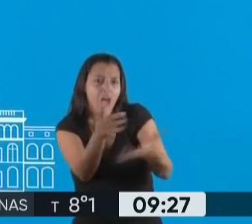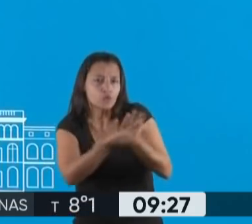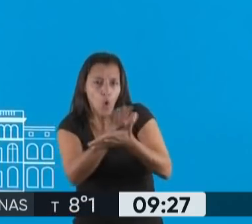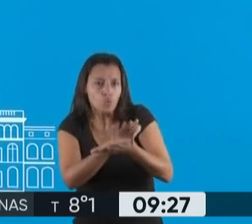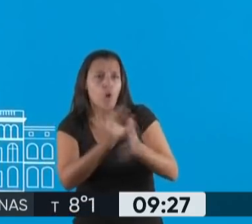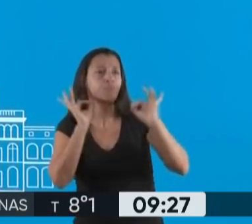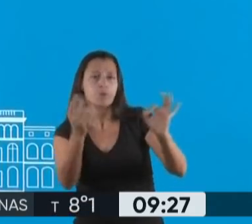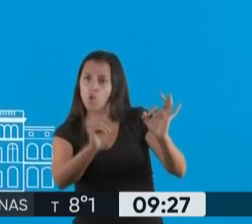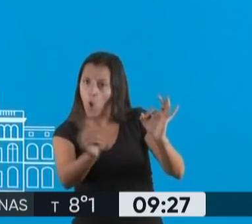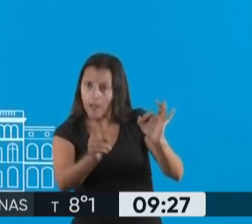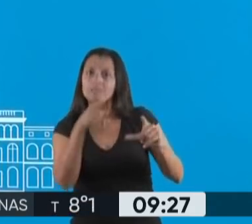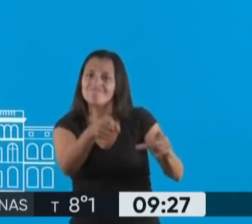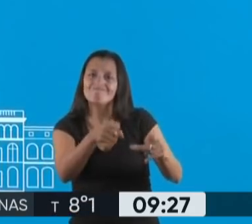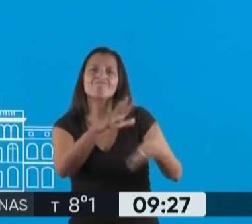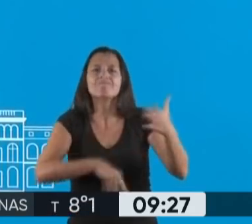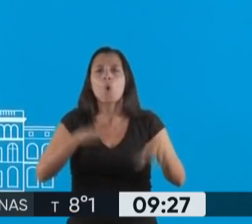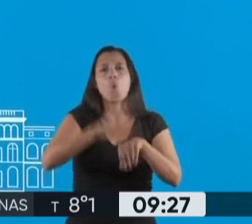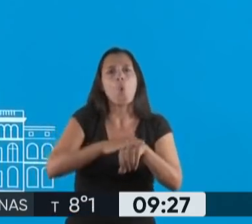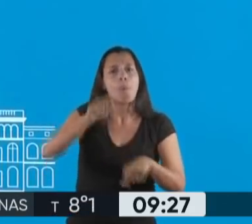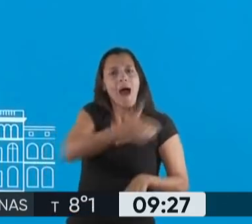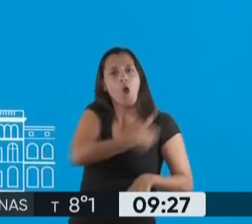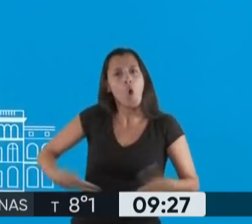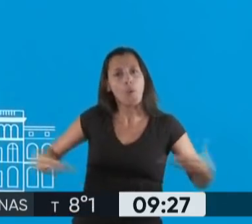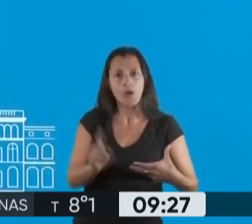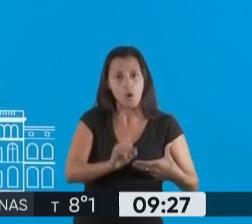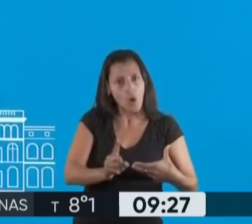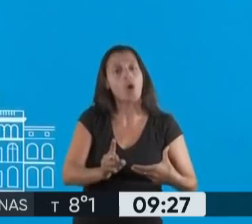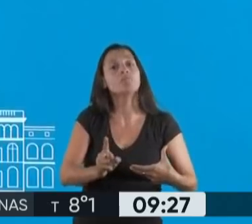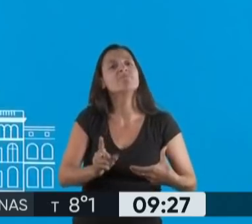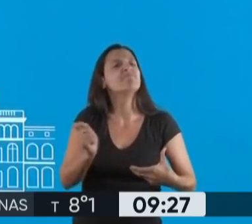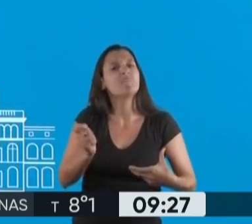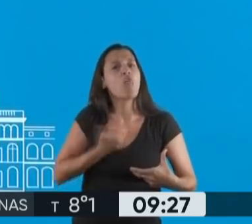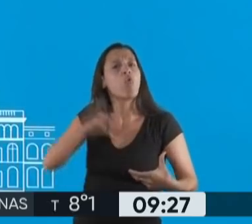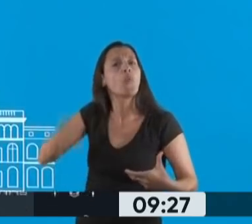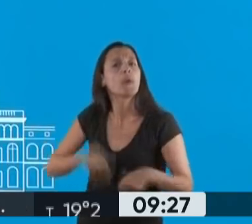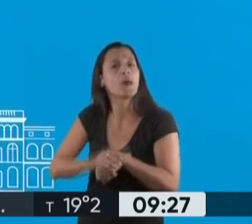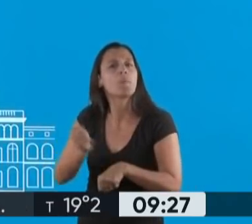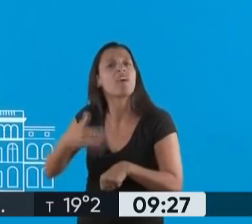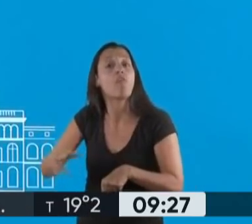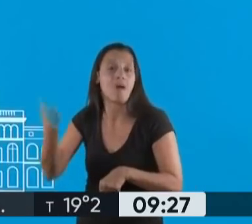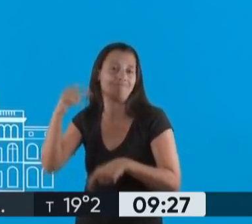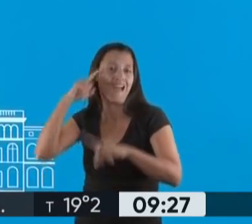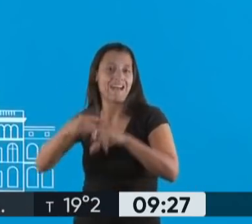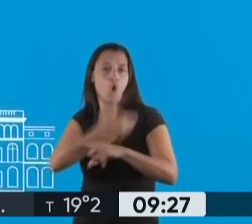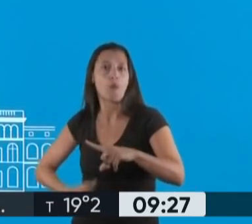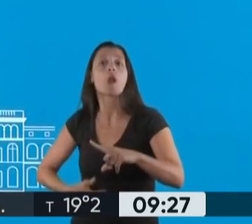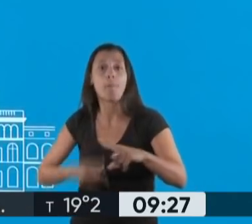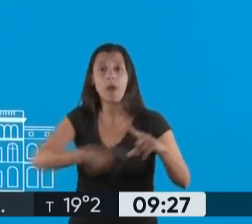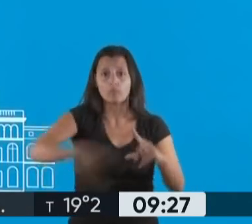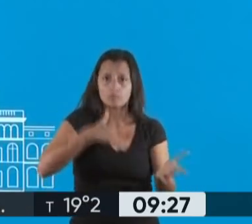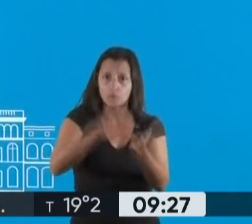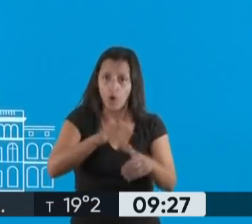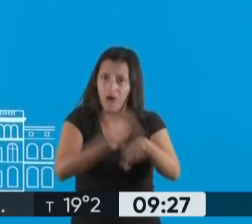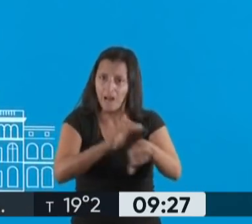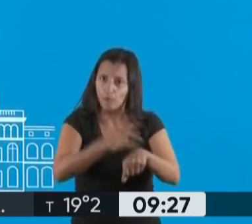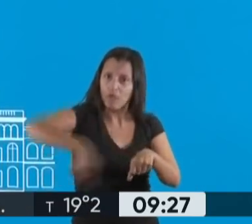no involucra solamente a este gobierno, primero porque no somos quienes causamos este problema, pero además, sobre todo, porque tenemos la responsabilidad de gobernar para todos